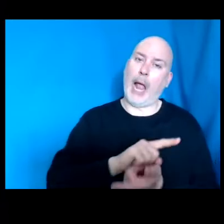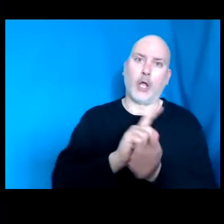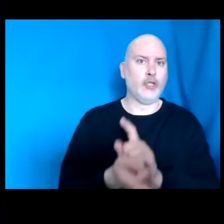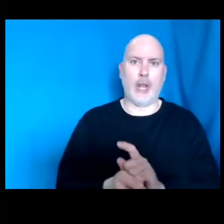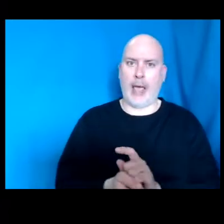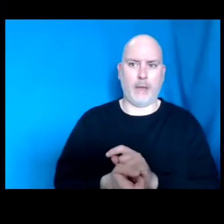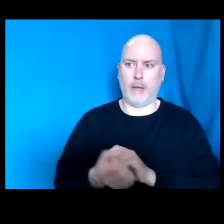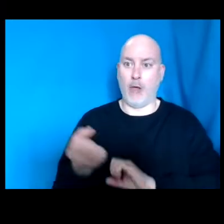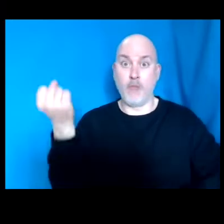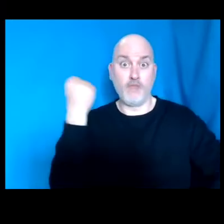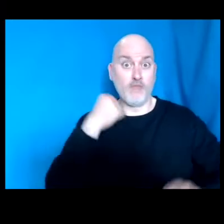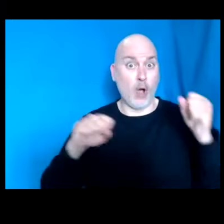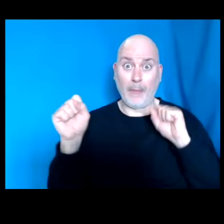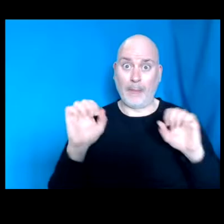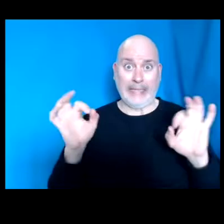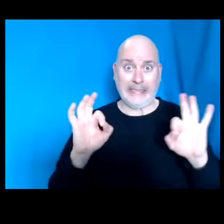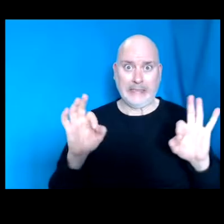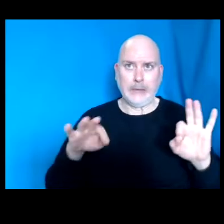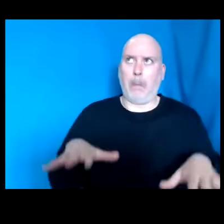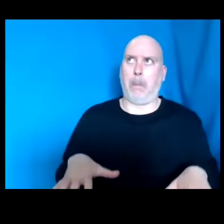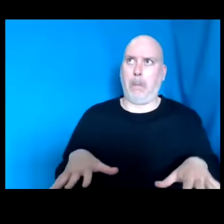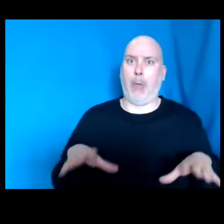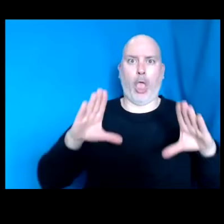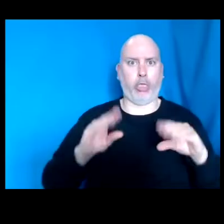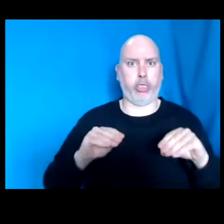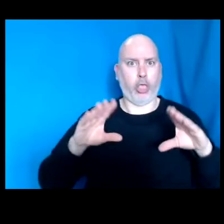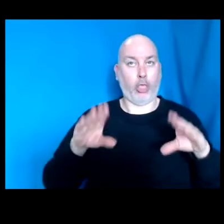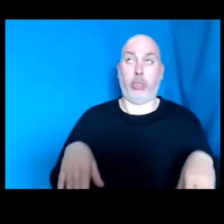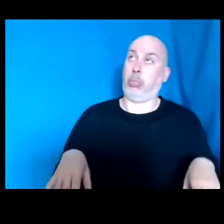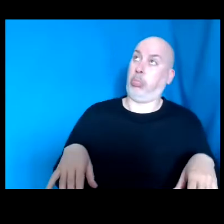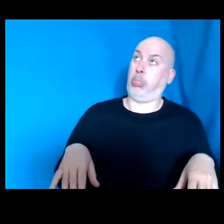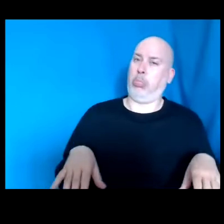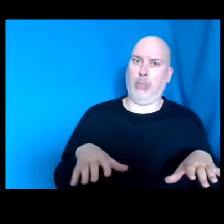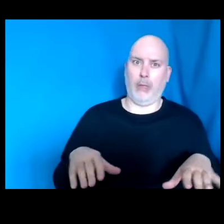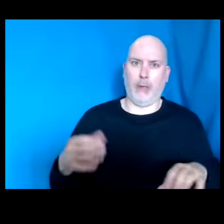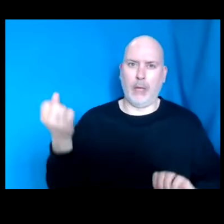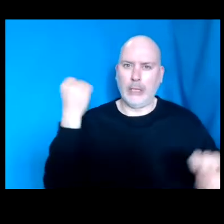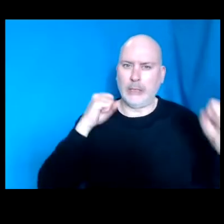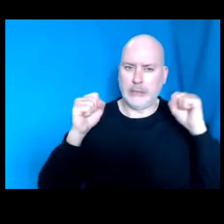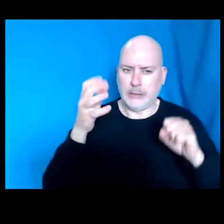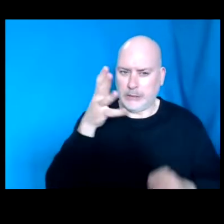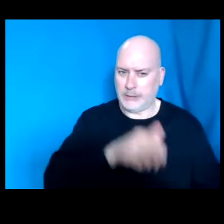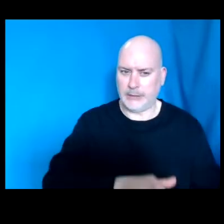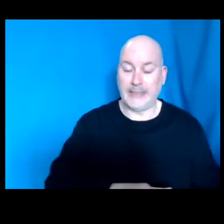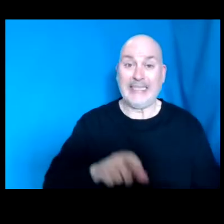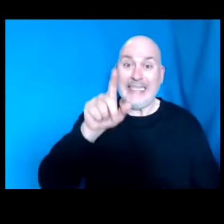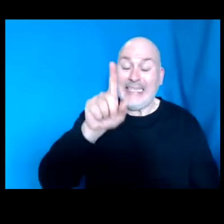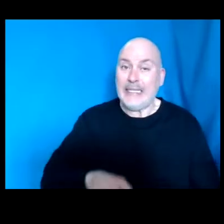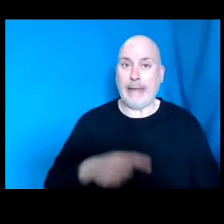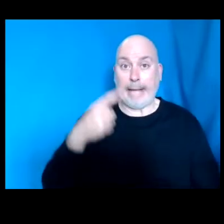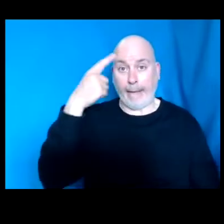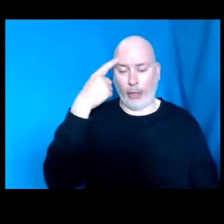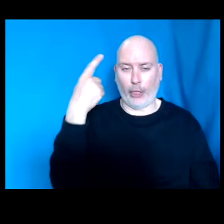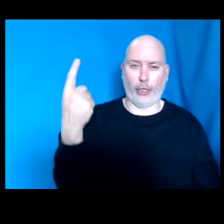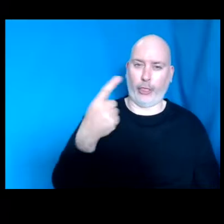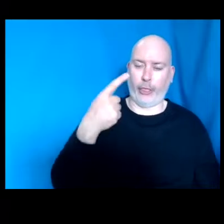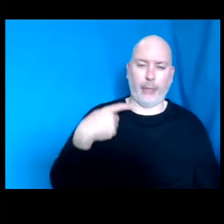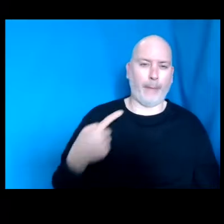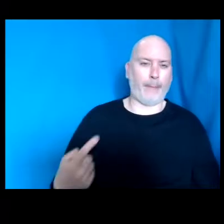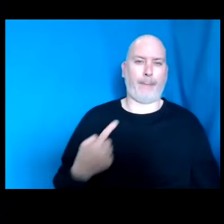una hipotonía, un cuerpo blando y con ausencia de movimientos y con una pérdida del conocimiento.